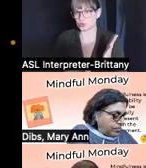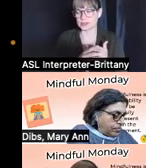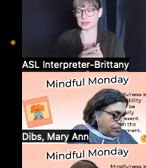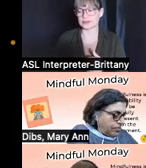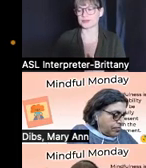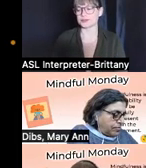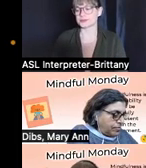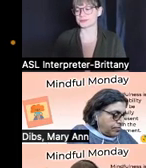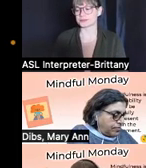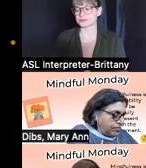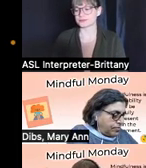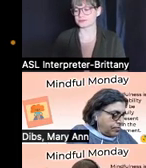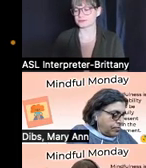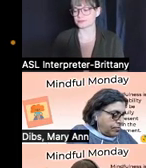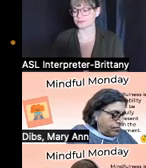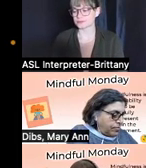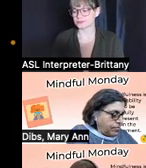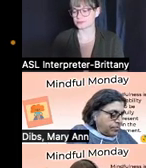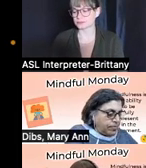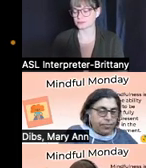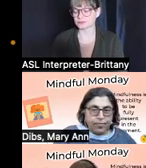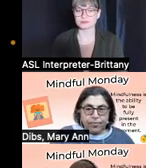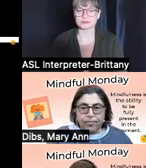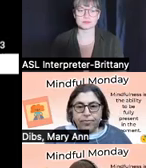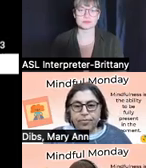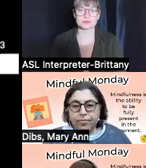las opciones cuando quieren ustedes que hagan algo.